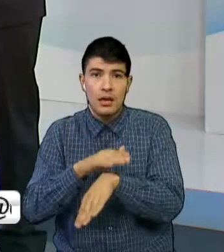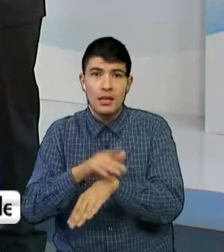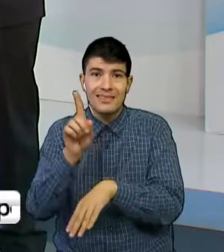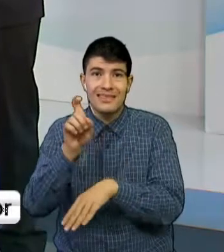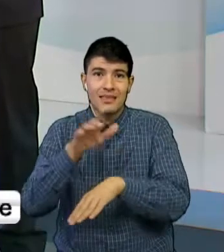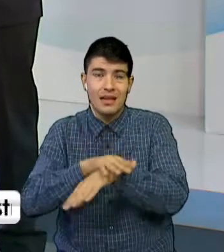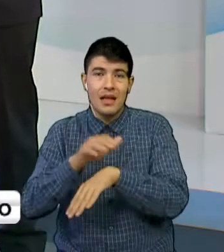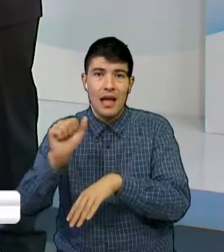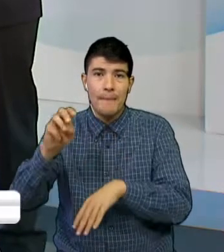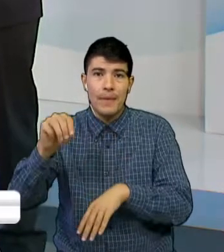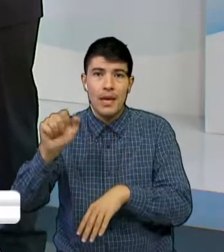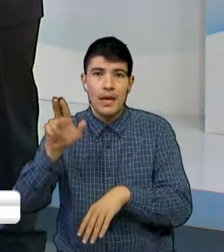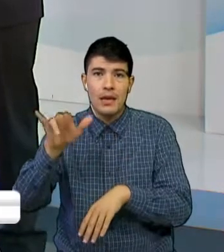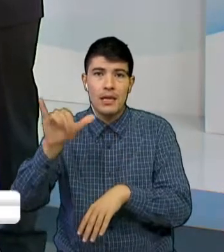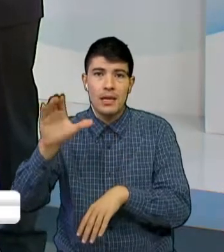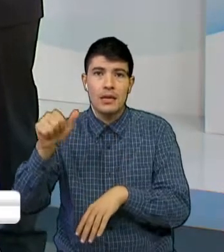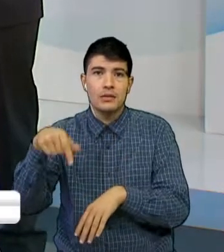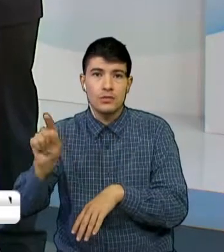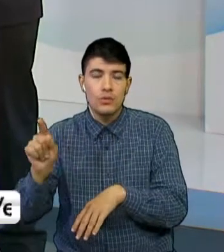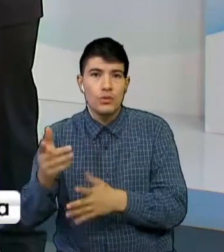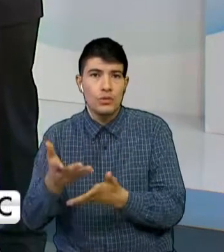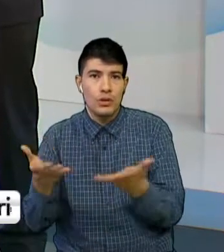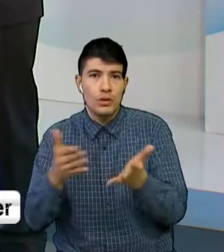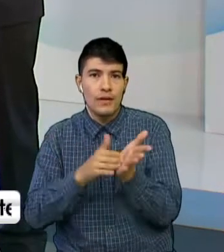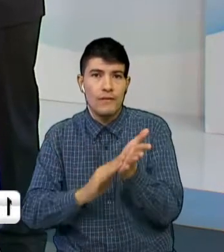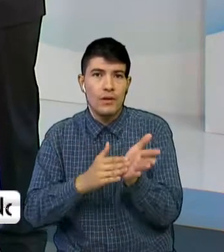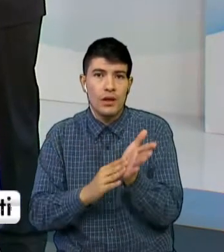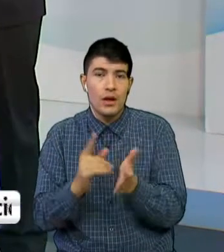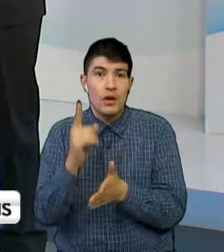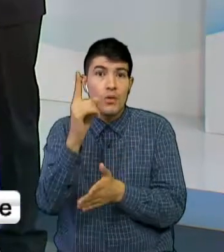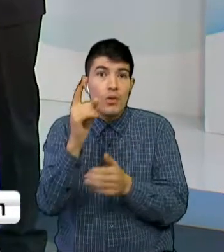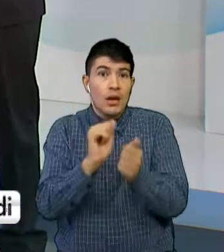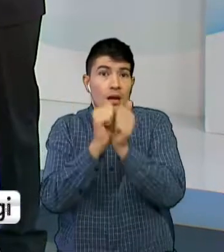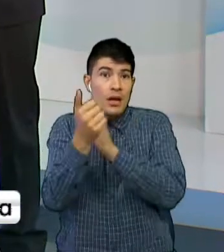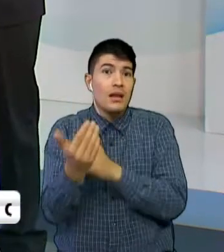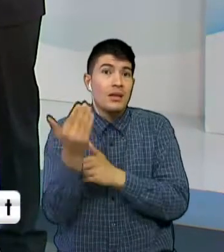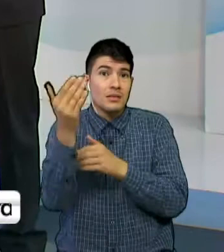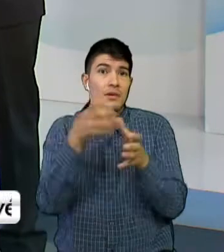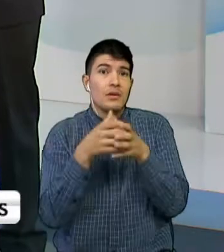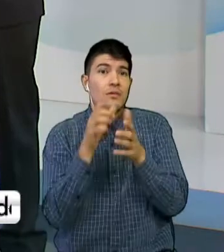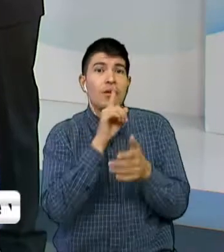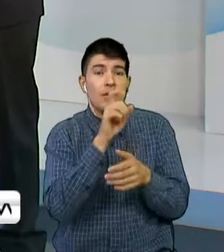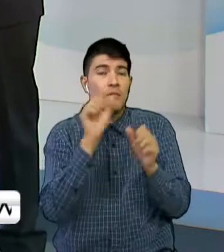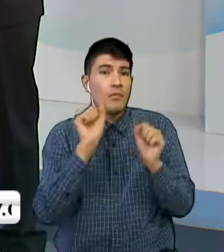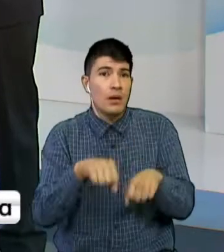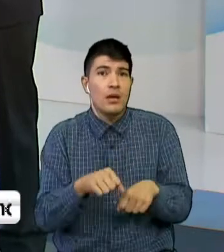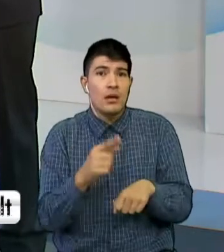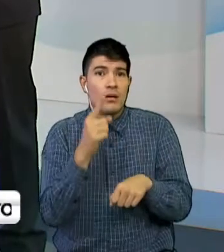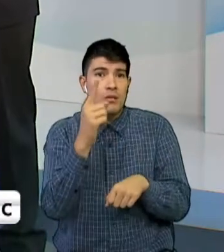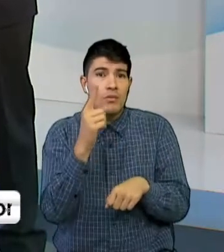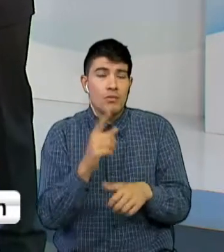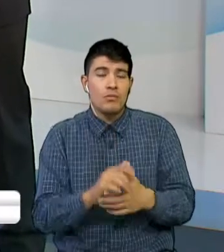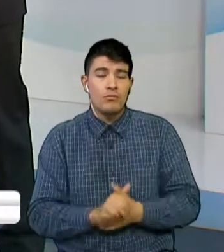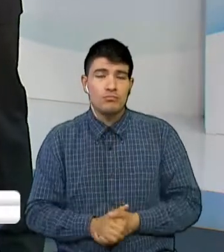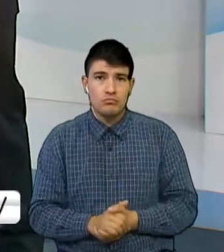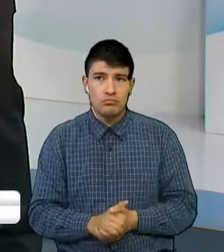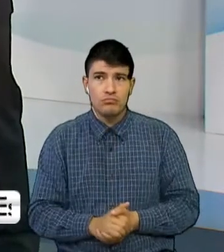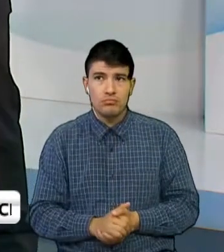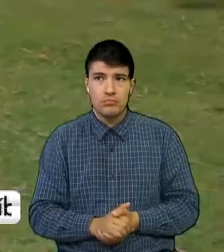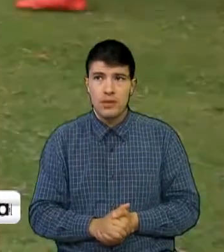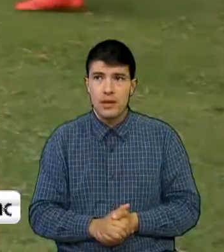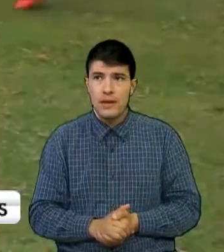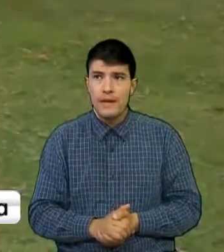de las 6 de la tarde al américa de cali en floridablanca una victoria sólo le sirve al elenco leopardo y que se le dé uno de los resultados